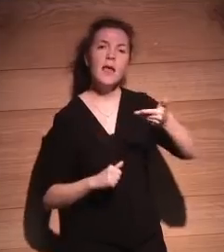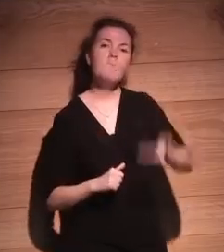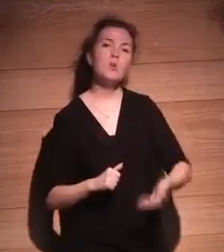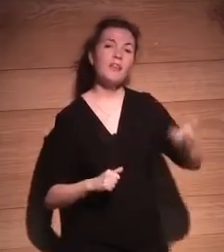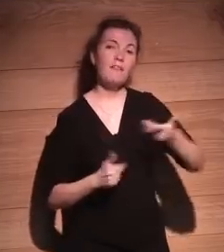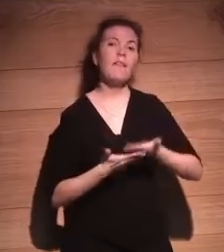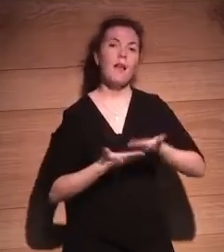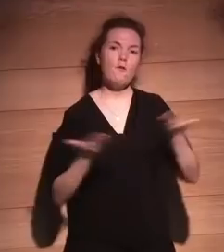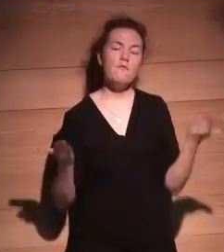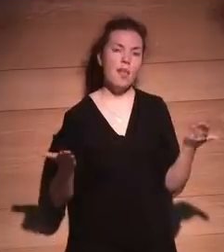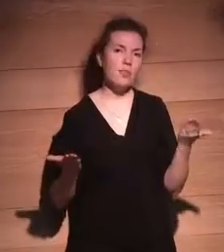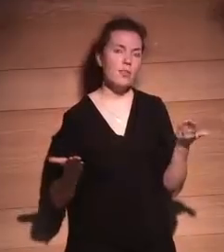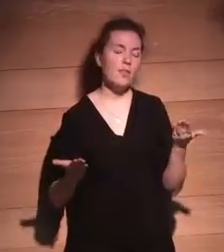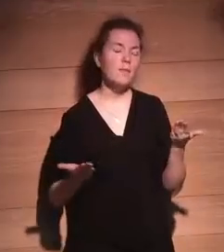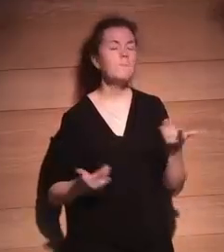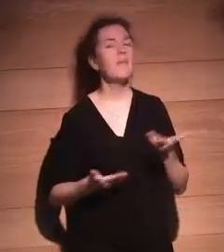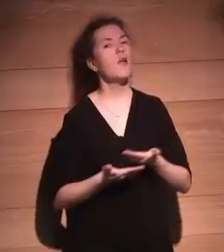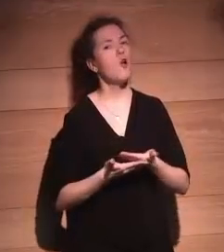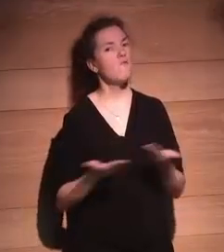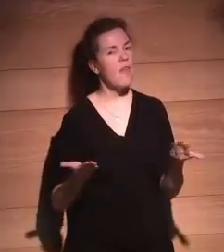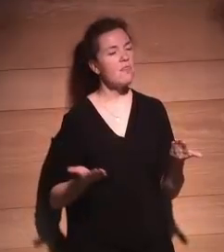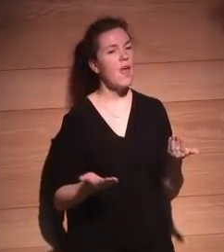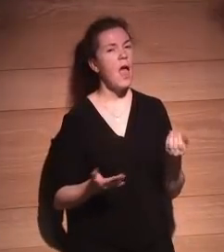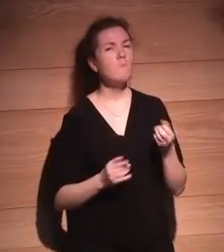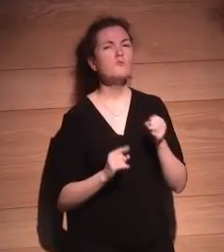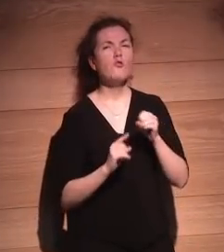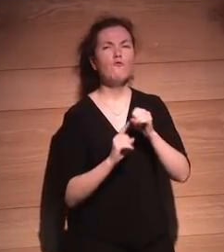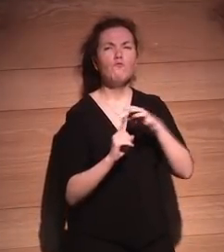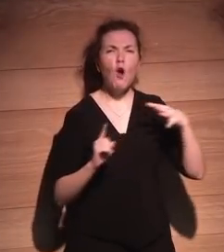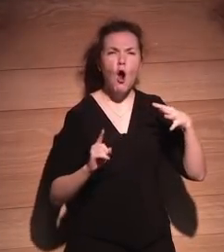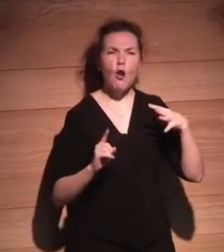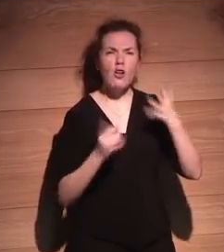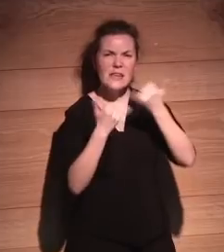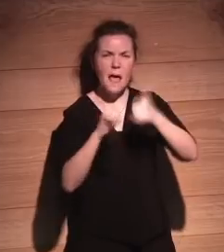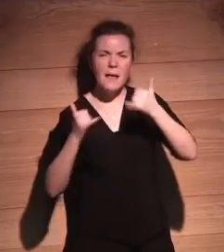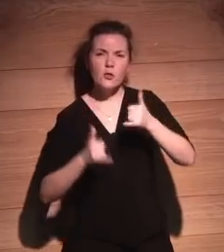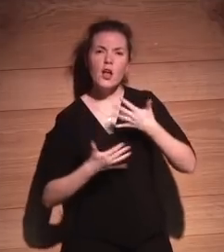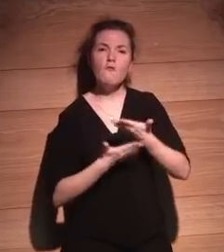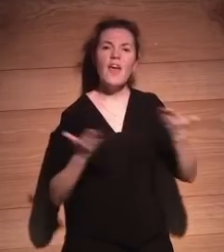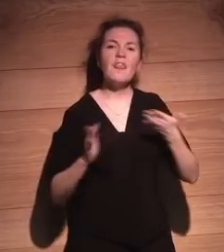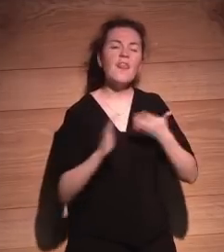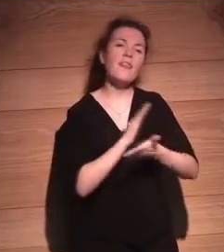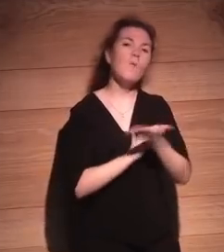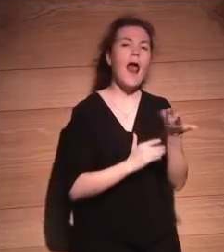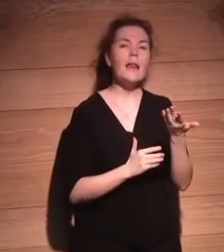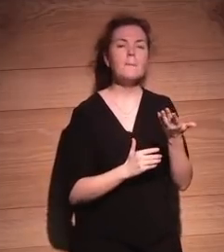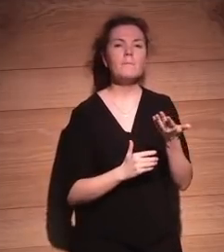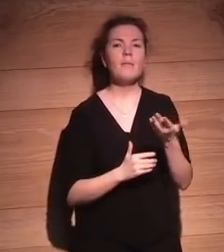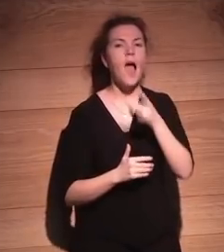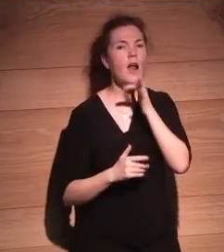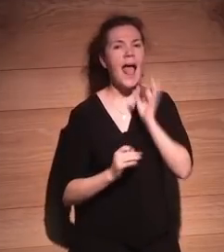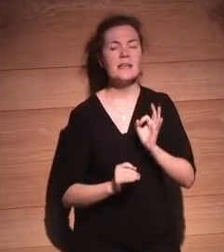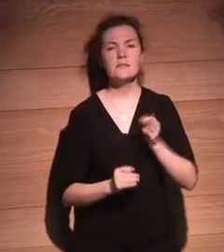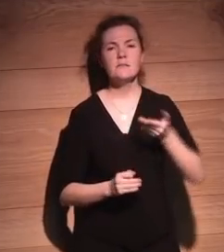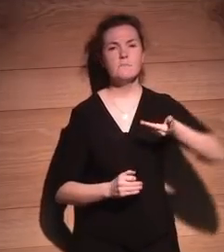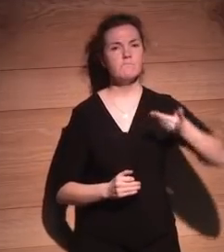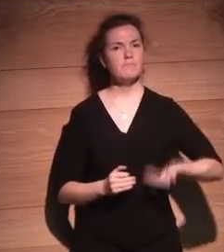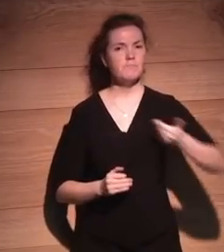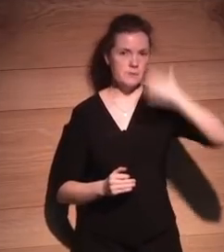la confianza. La confianza en muchísimos foros y eventos se califica como la nueva moneda de cambio de nuestro